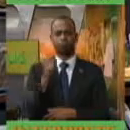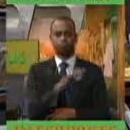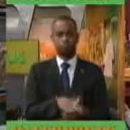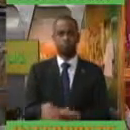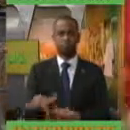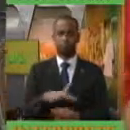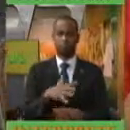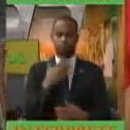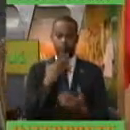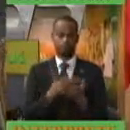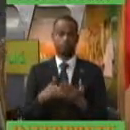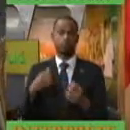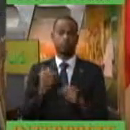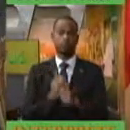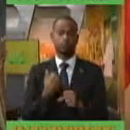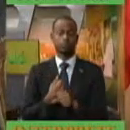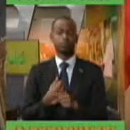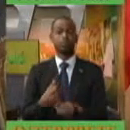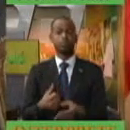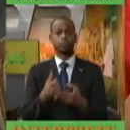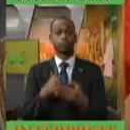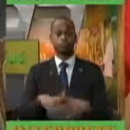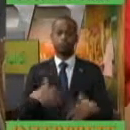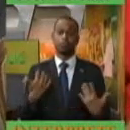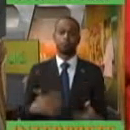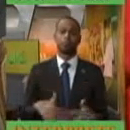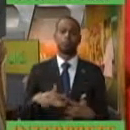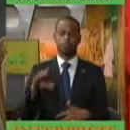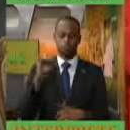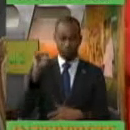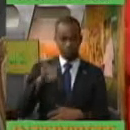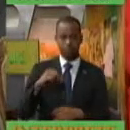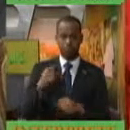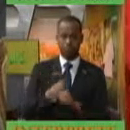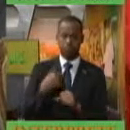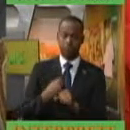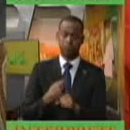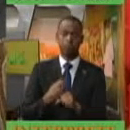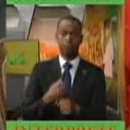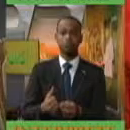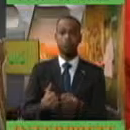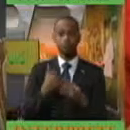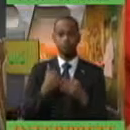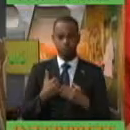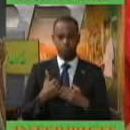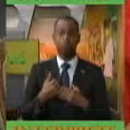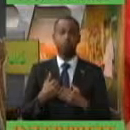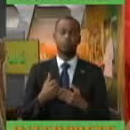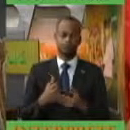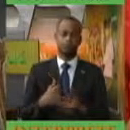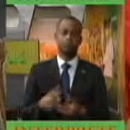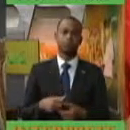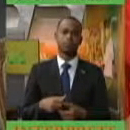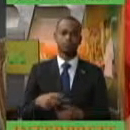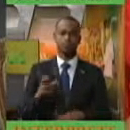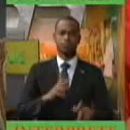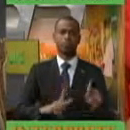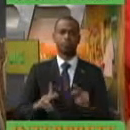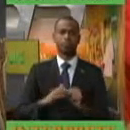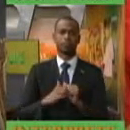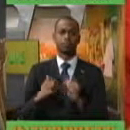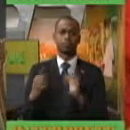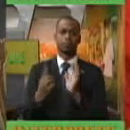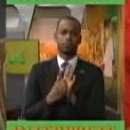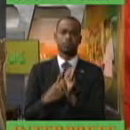ellos han hecho un buen trabajo y nos han facilitado, señor director, ese trabajo a nosotros. Cuando llegamos ya ellos, pues las personas con